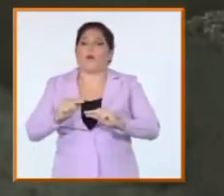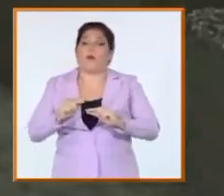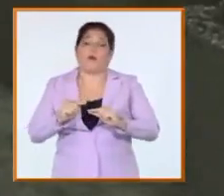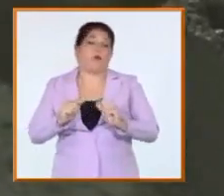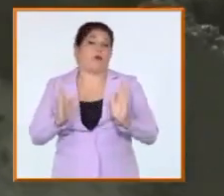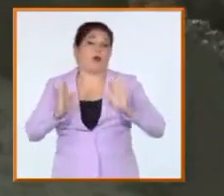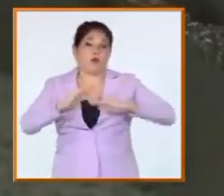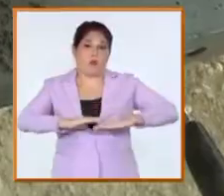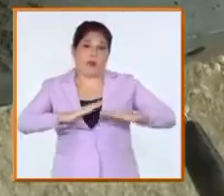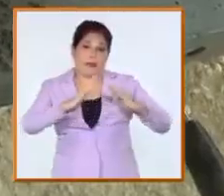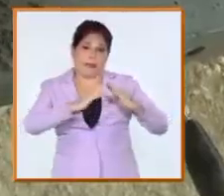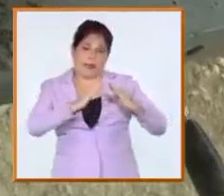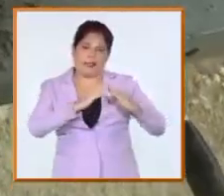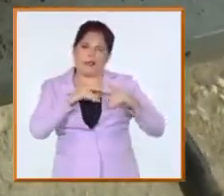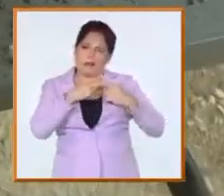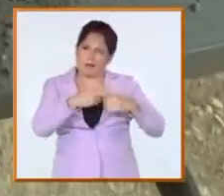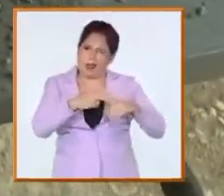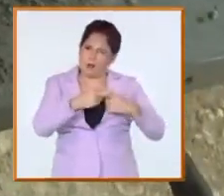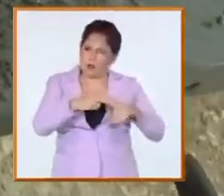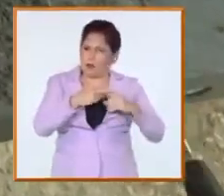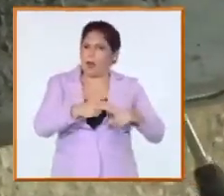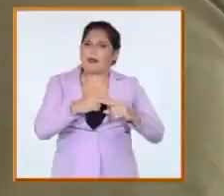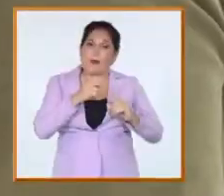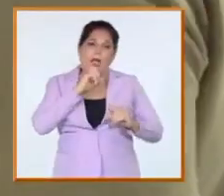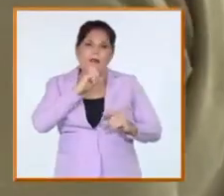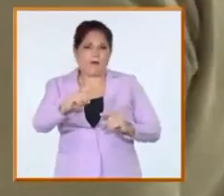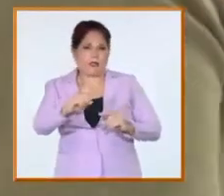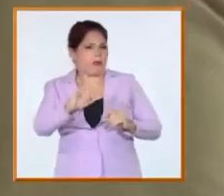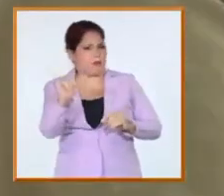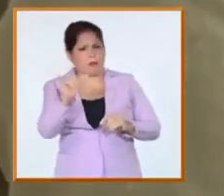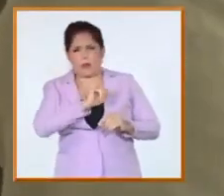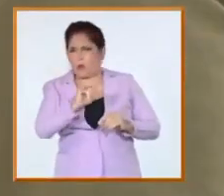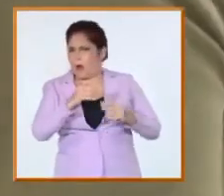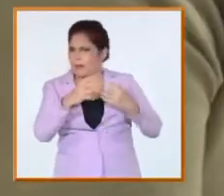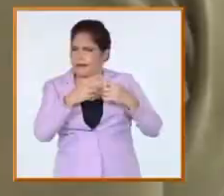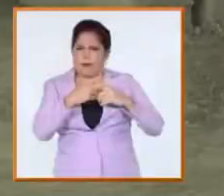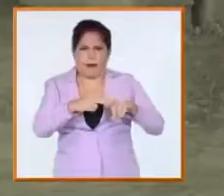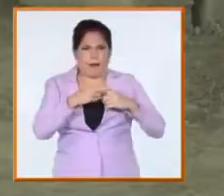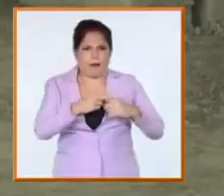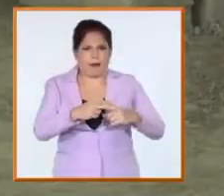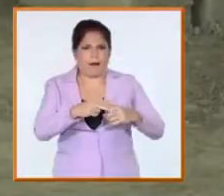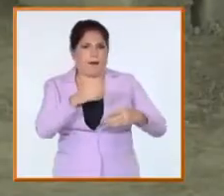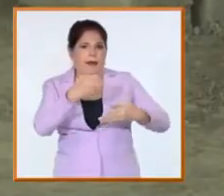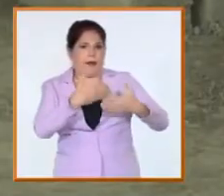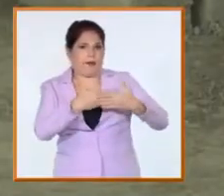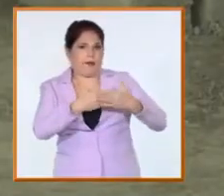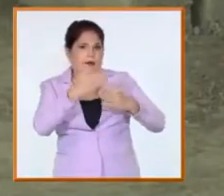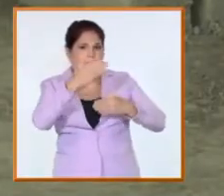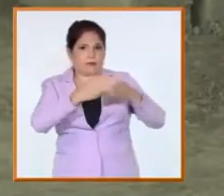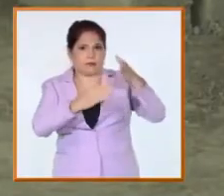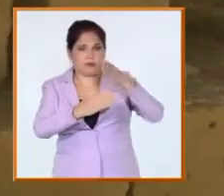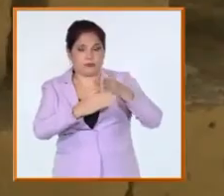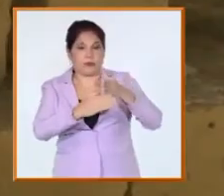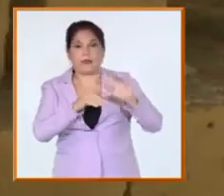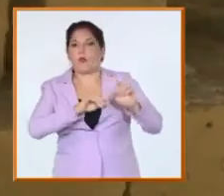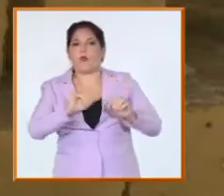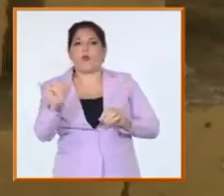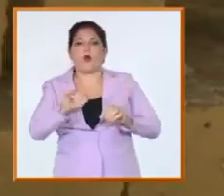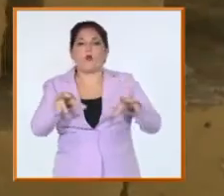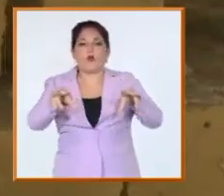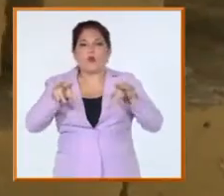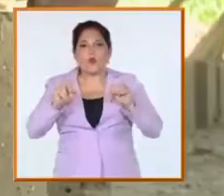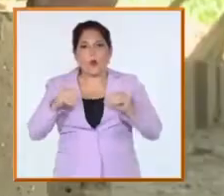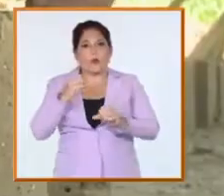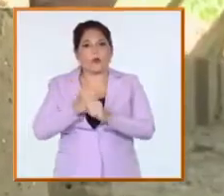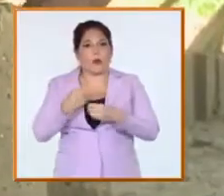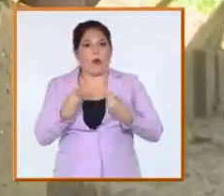habitacional así como la mejora de viviendas dañadas para crear resiliencia válido destacar además la capacidad para generar nuevos